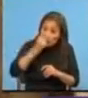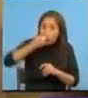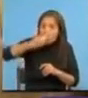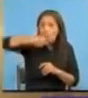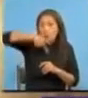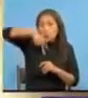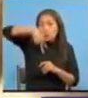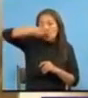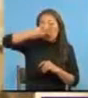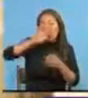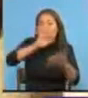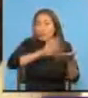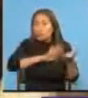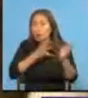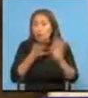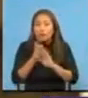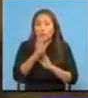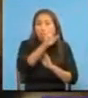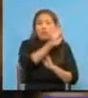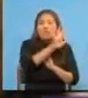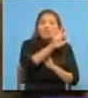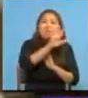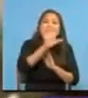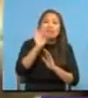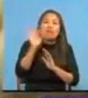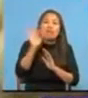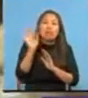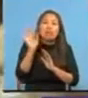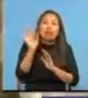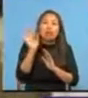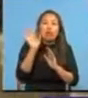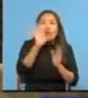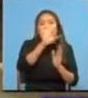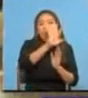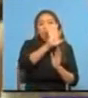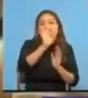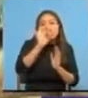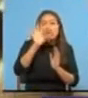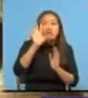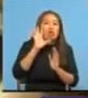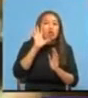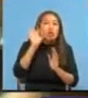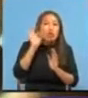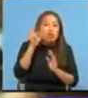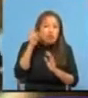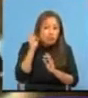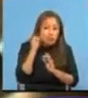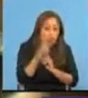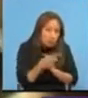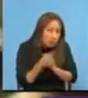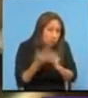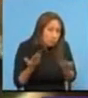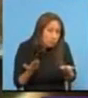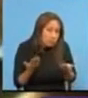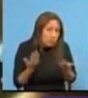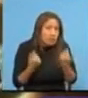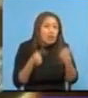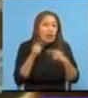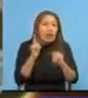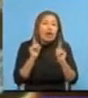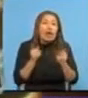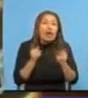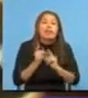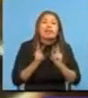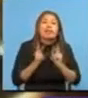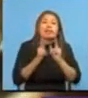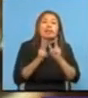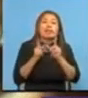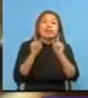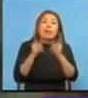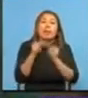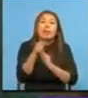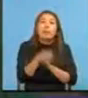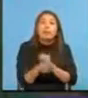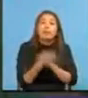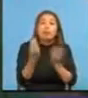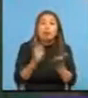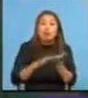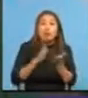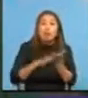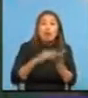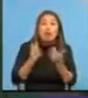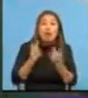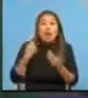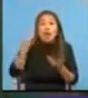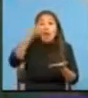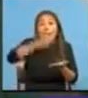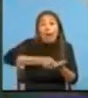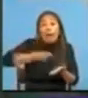precio aproximadamente de 500 o 550 pesos. También hay que destacar justamente los aportes